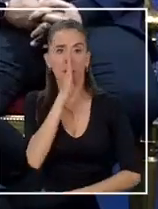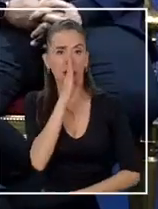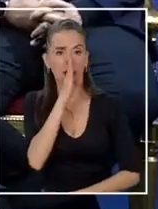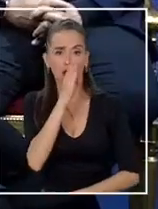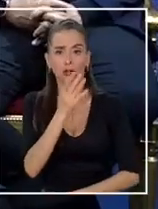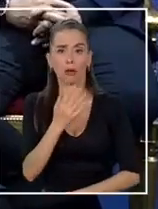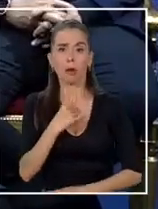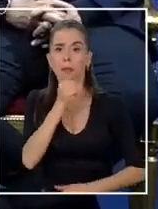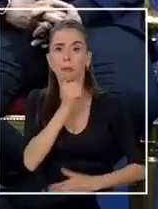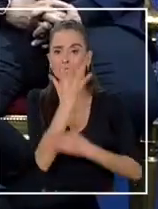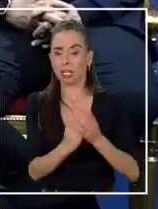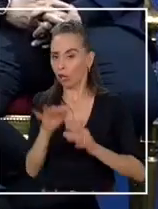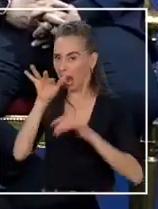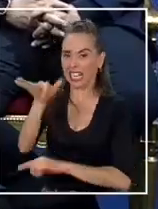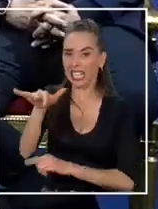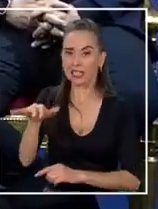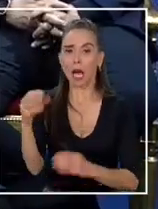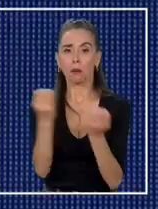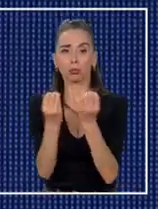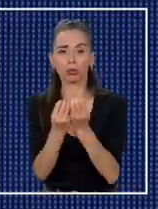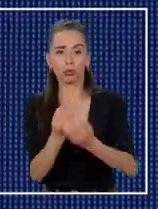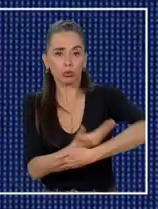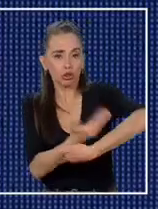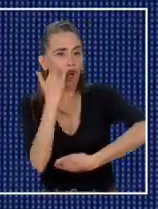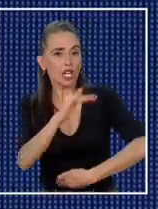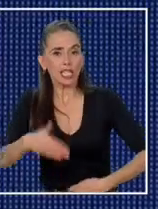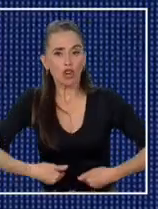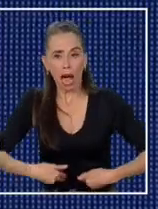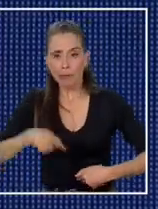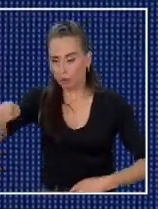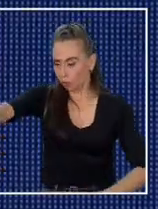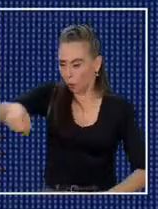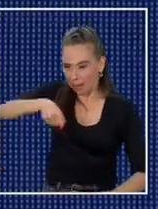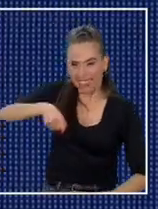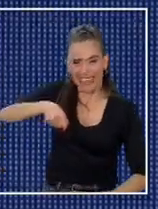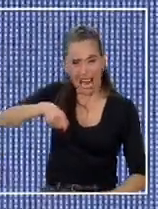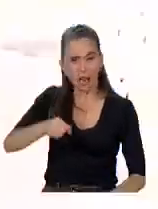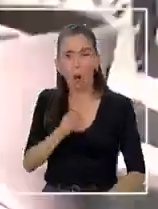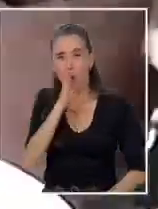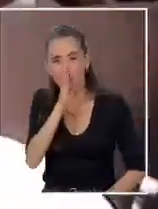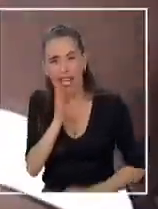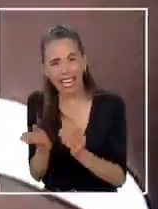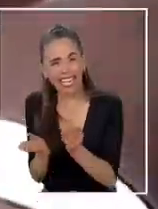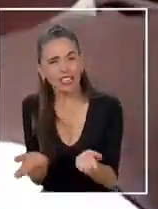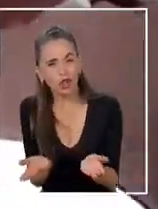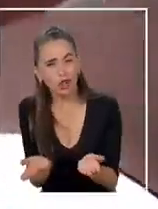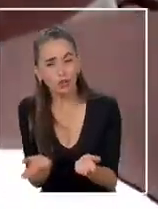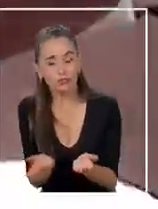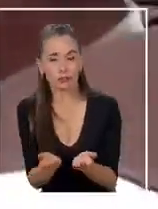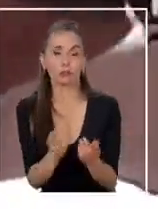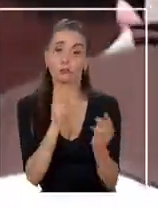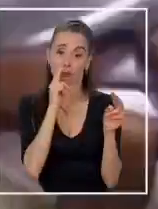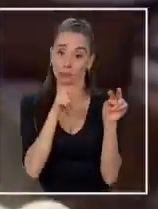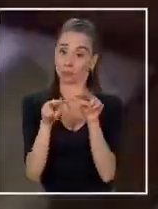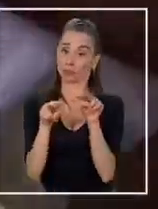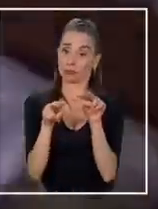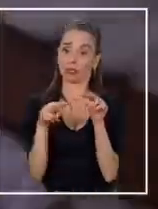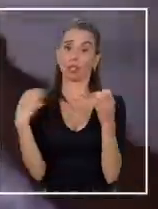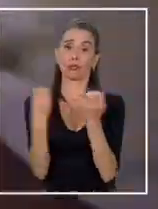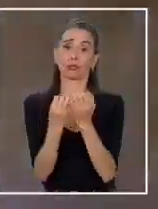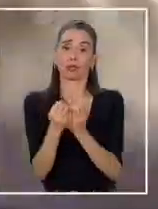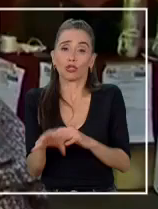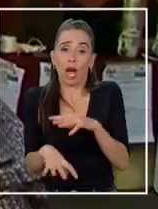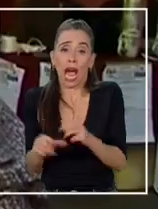dije, señora, tantos niños tienen hambre y usted me trae un perrito. Pero llamativo resulta cuando cientos